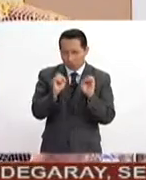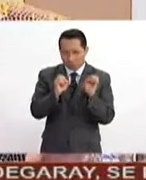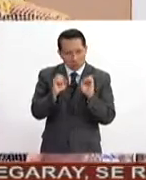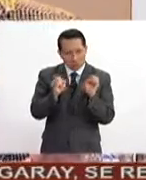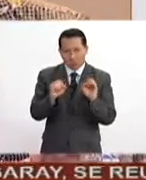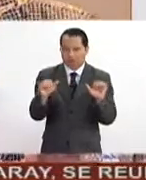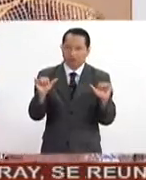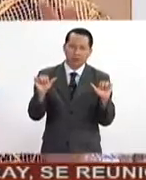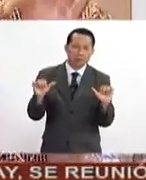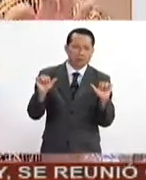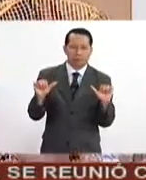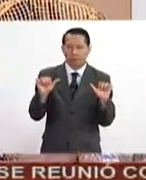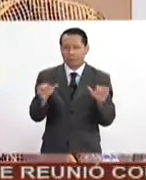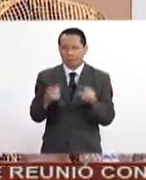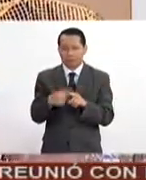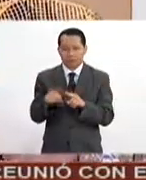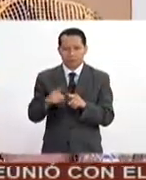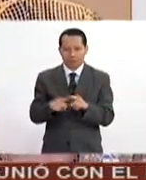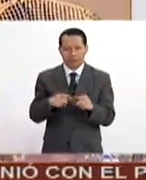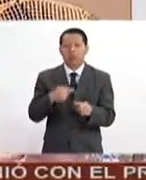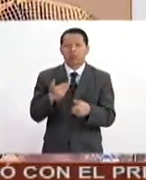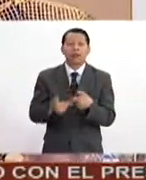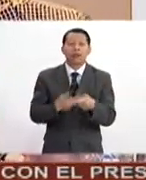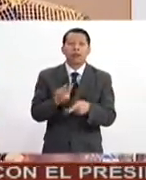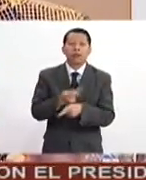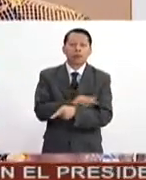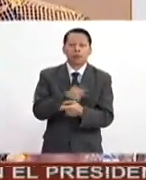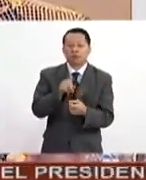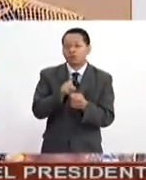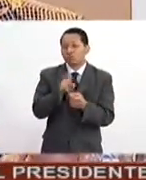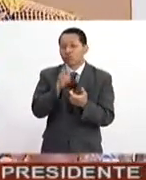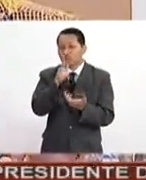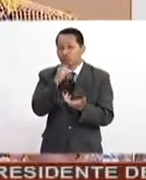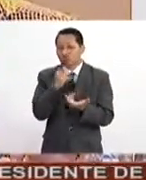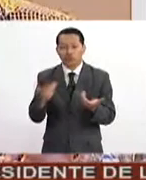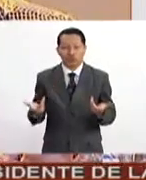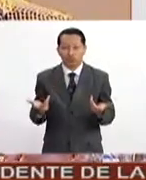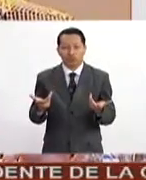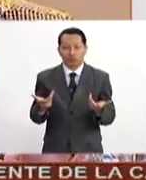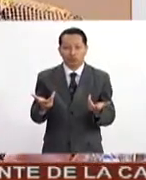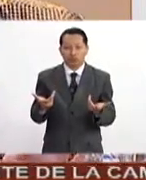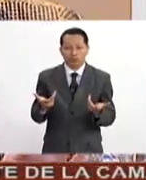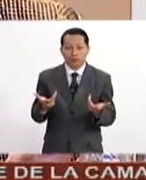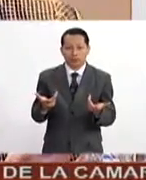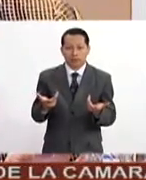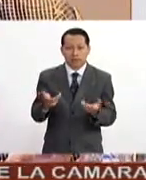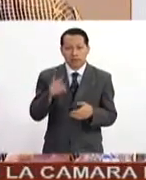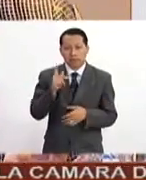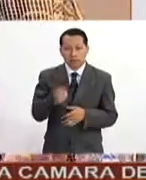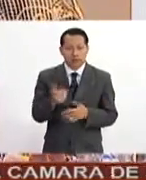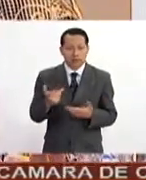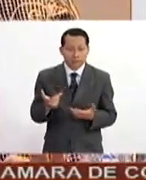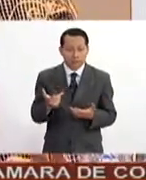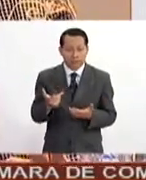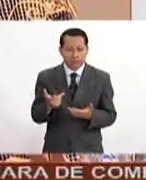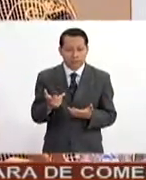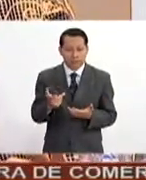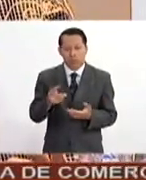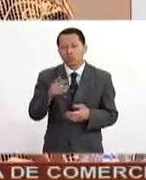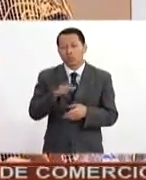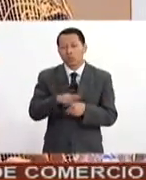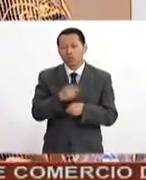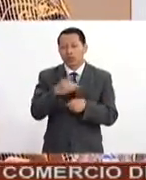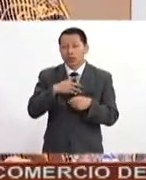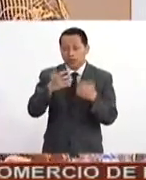de impuestos, não há recursos para corromper. Não há. Não se usa o lucro